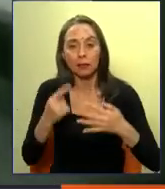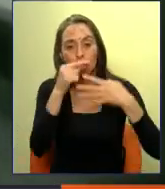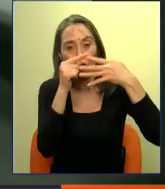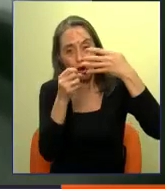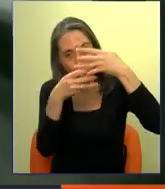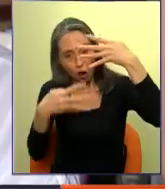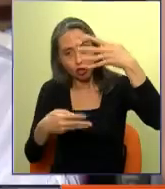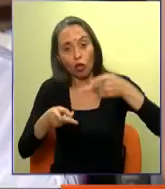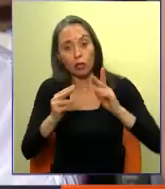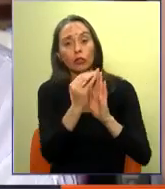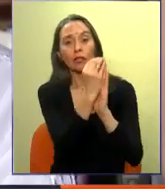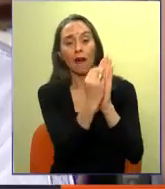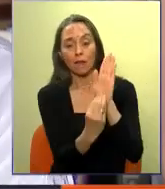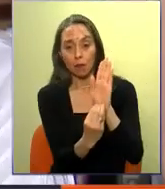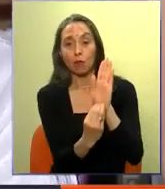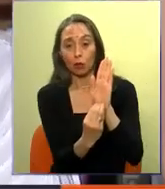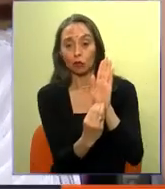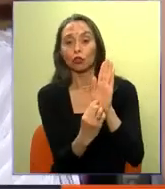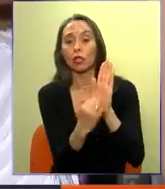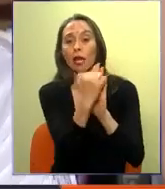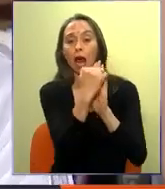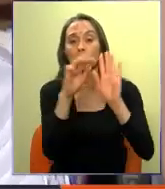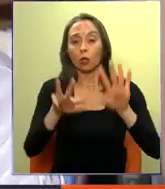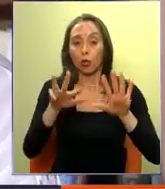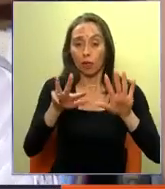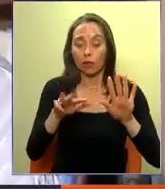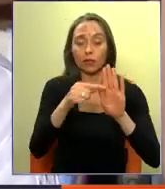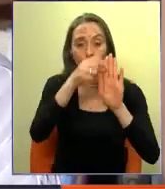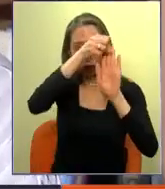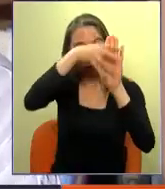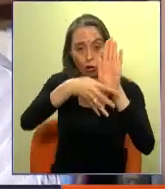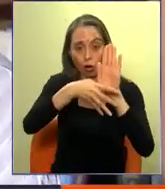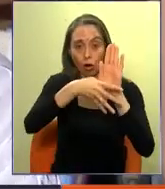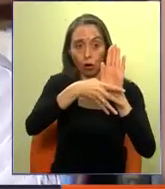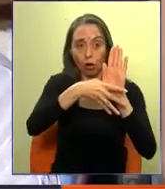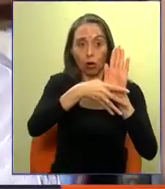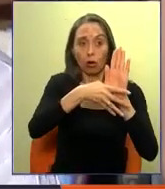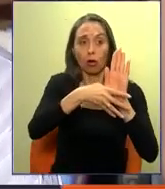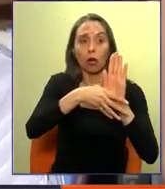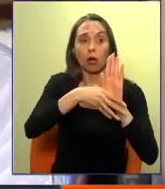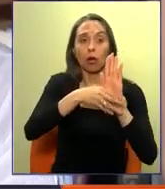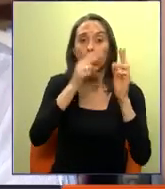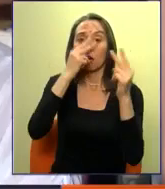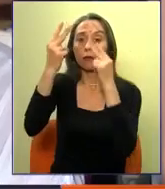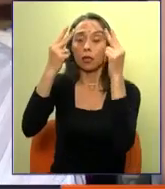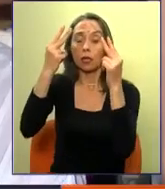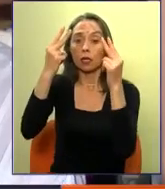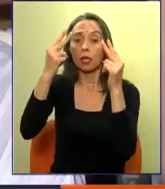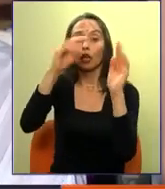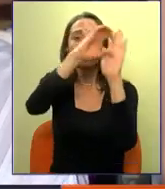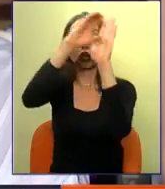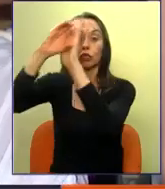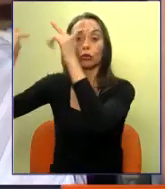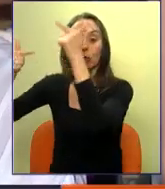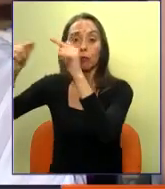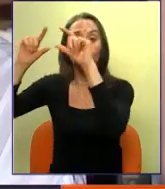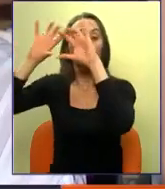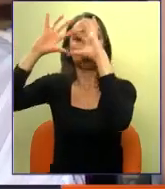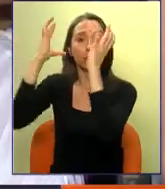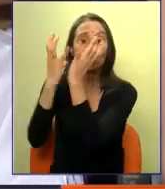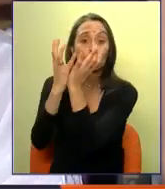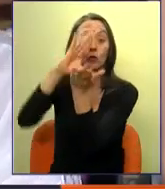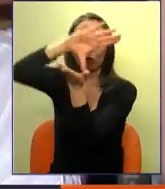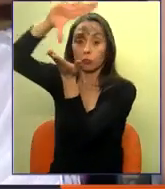otros derechos. Es un catálogo que no tiene nada que envidiarle a la mayor parte de las constituciones del derecho